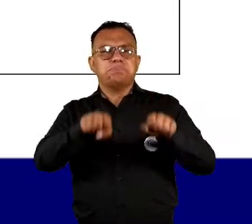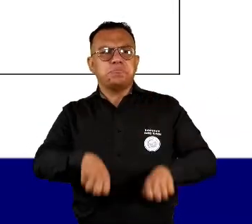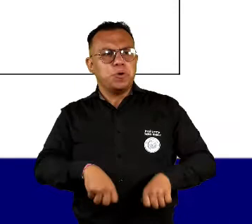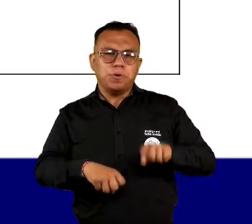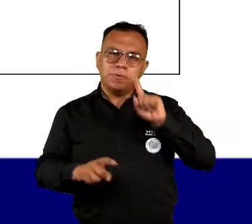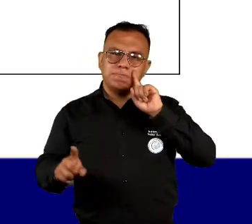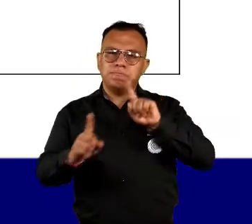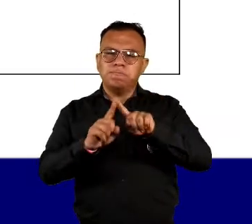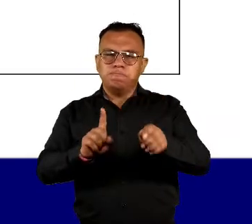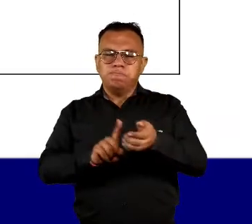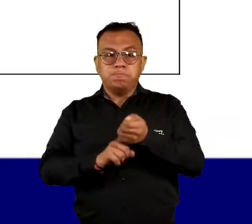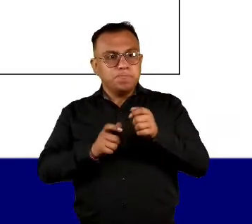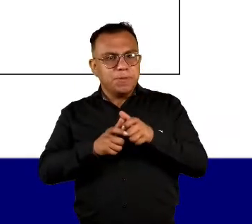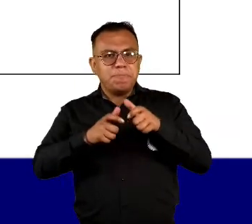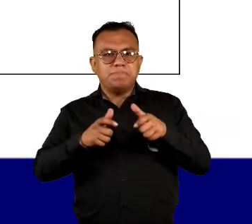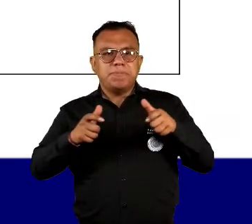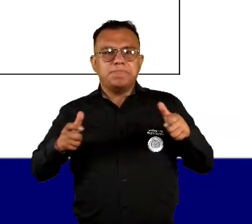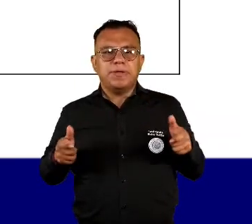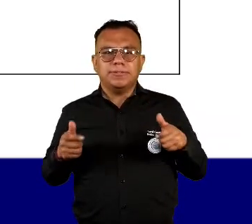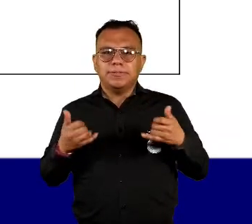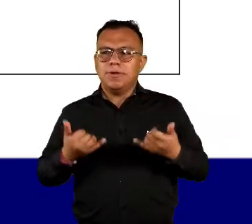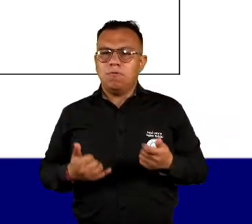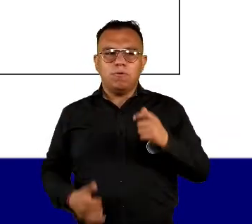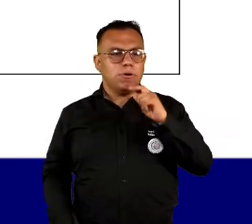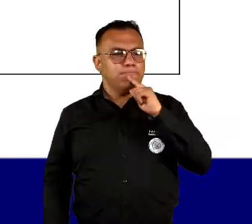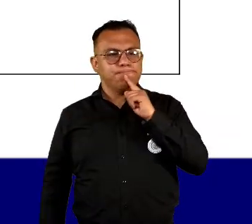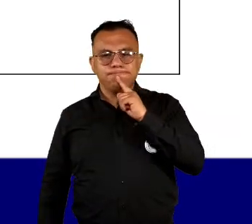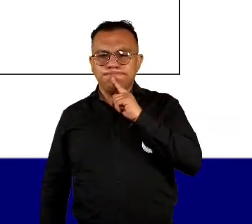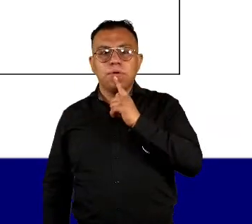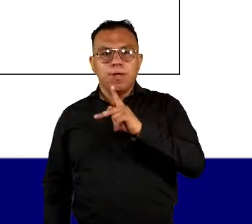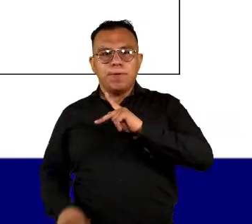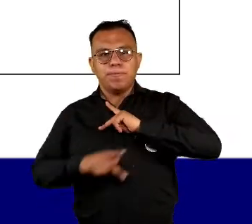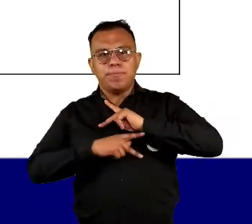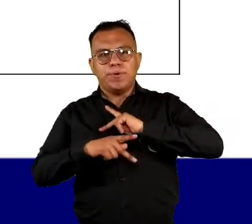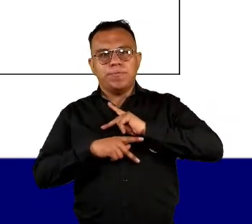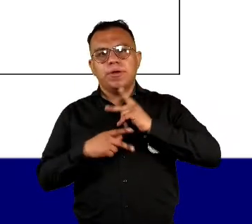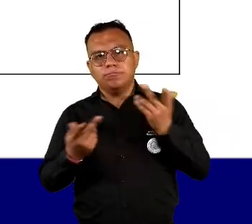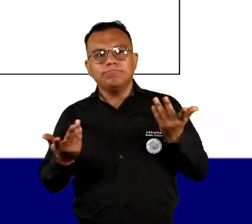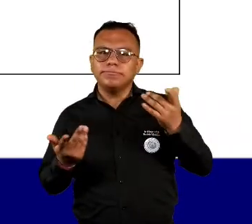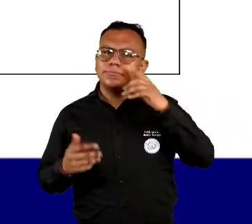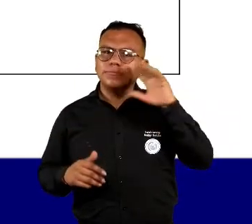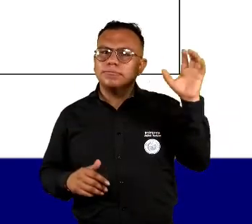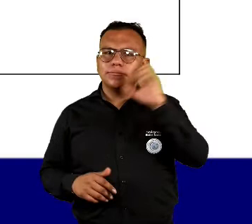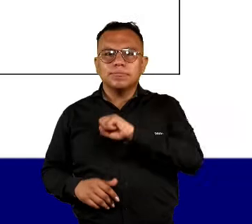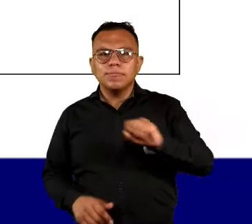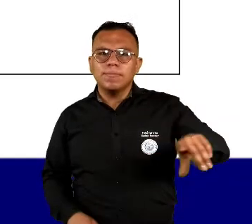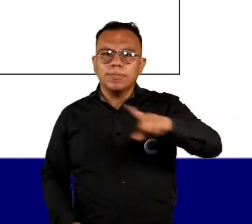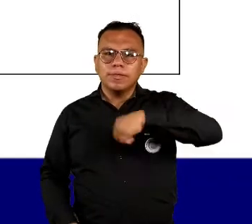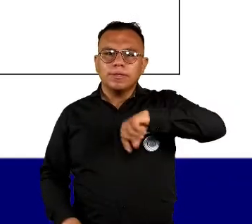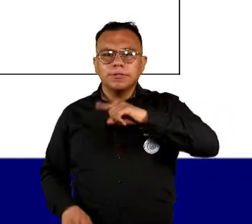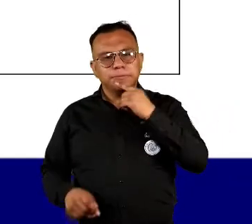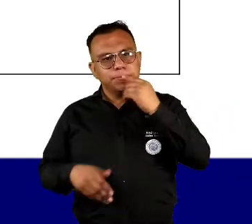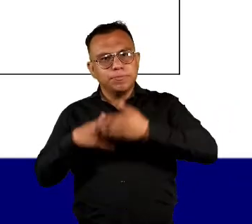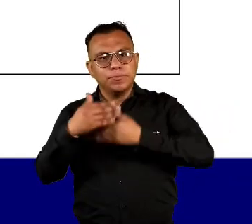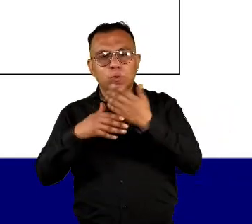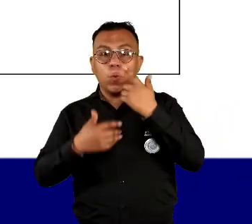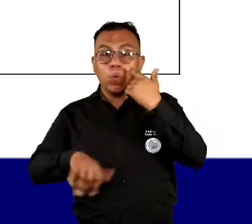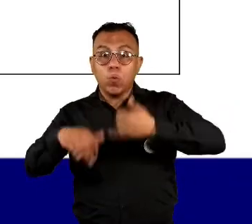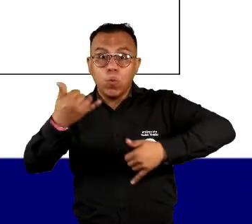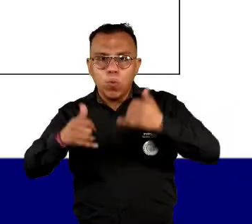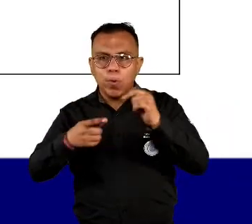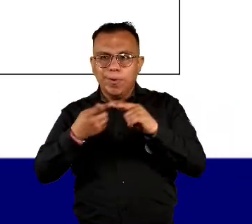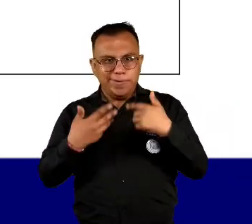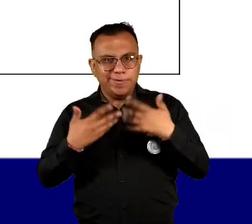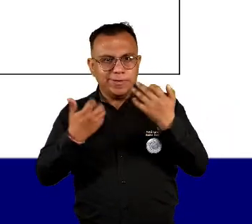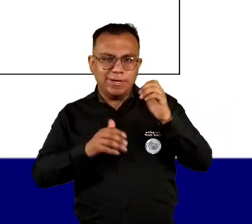proyectar Más allá de las intenciones propias de Que obviamente todo lo que estamos acá queremos que tener un juego queremos que